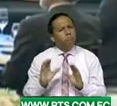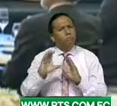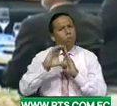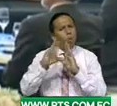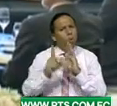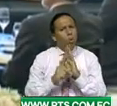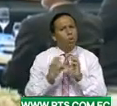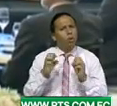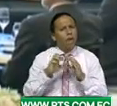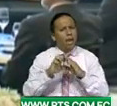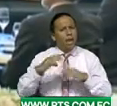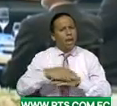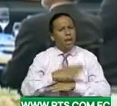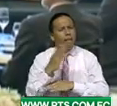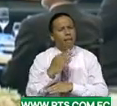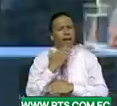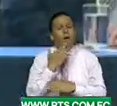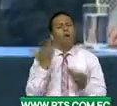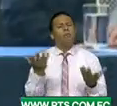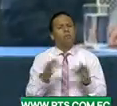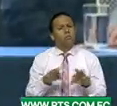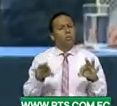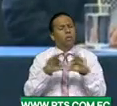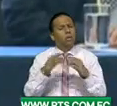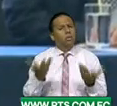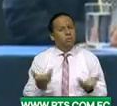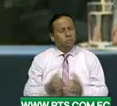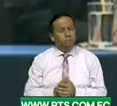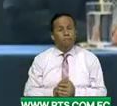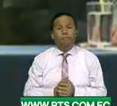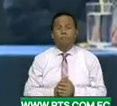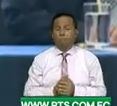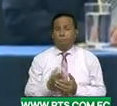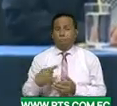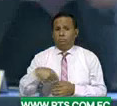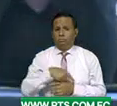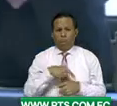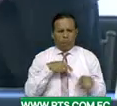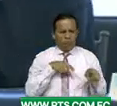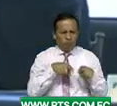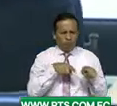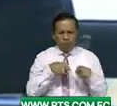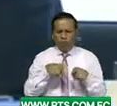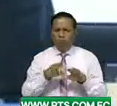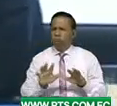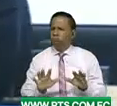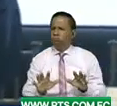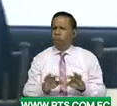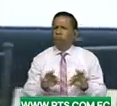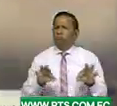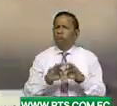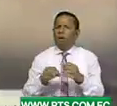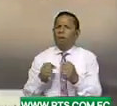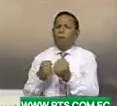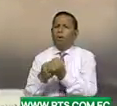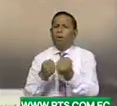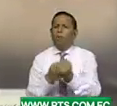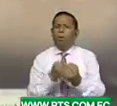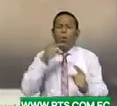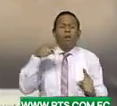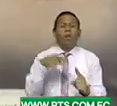autoridades enfatizaron que estos lineamientos no buscan competir con las entidades de control, sino servir como insumos para combatir de raíz